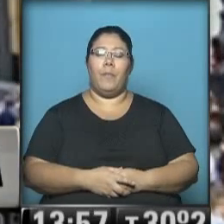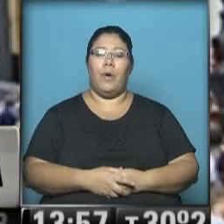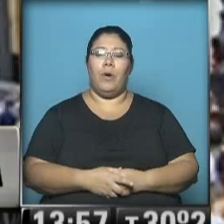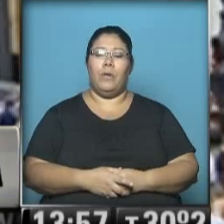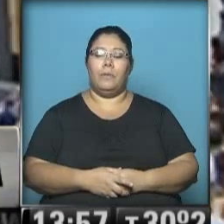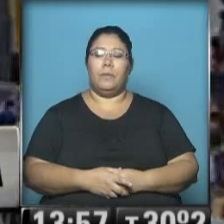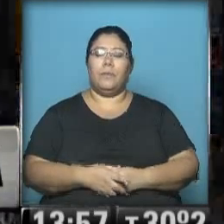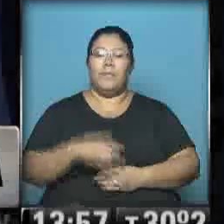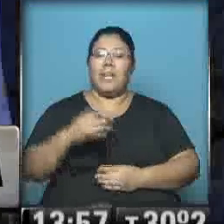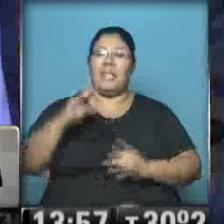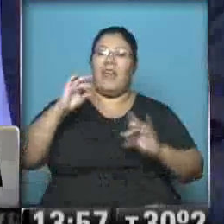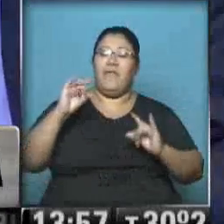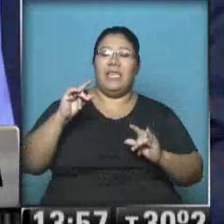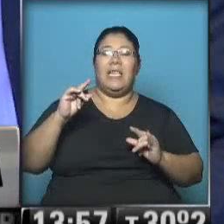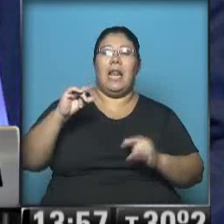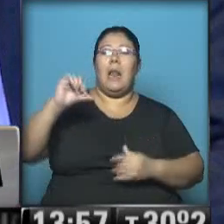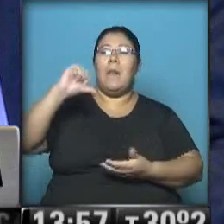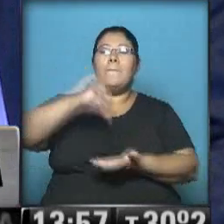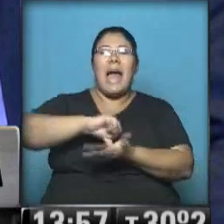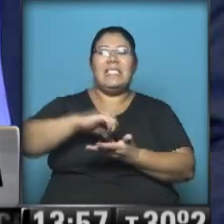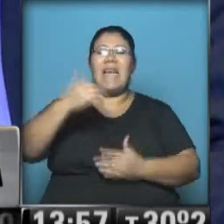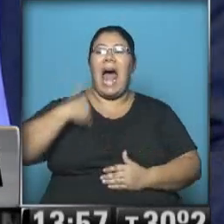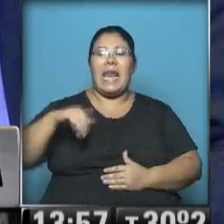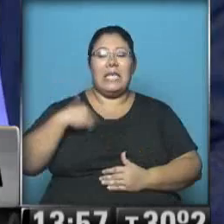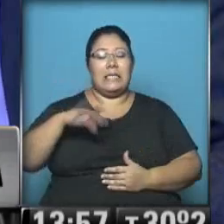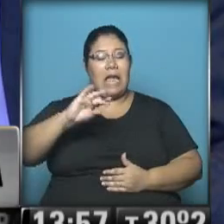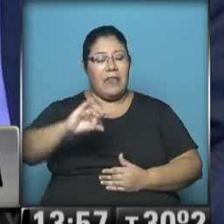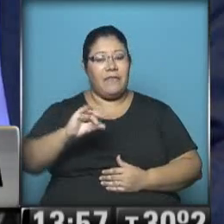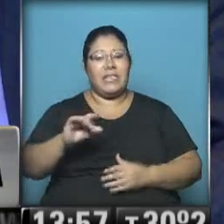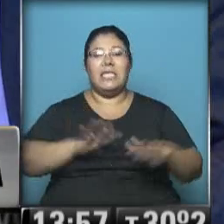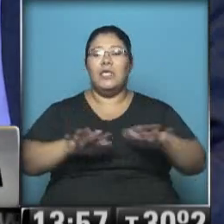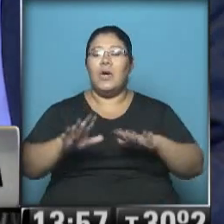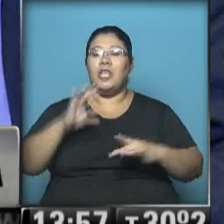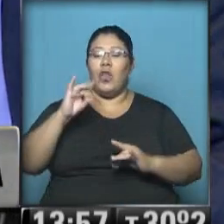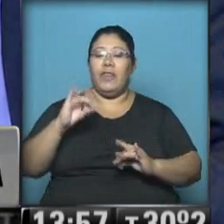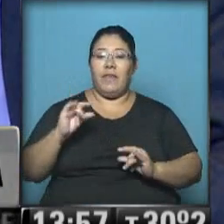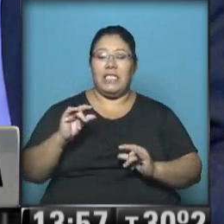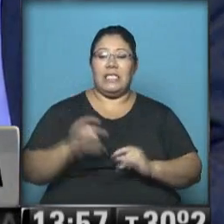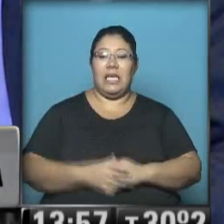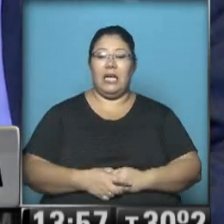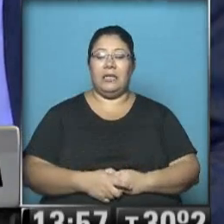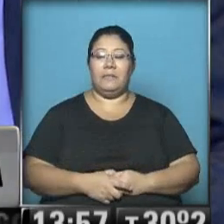muy complicado come l'Argentina, in un periodo storico lunghissimo, un periodo storico muy largo,